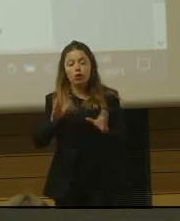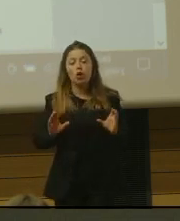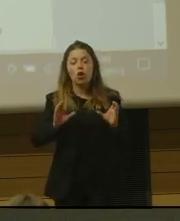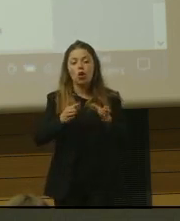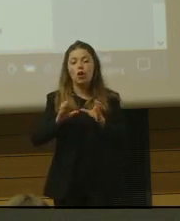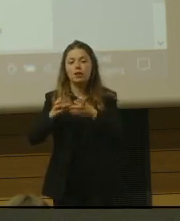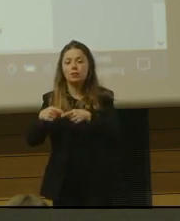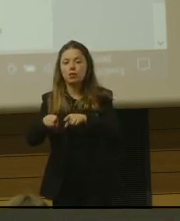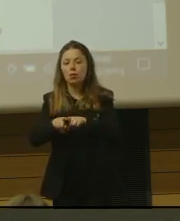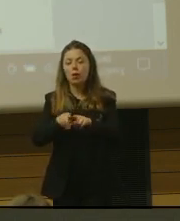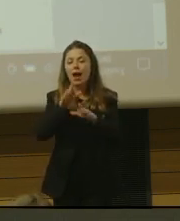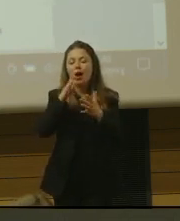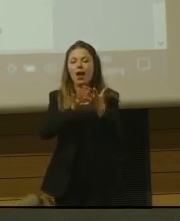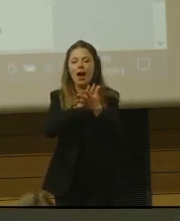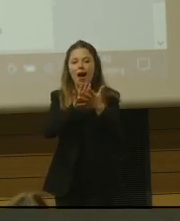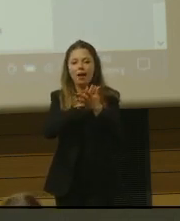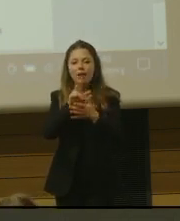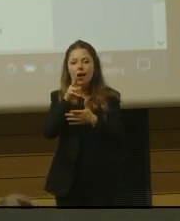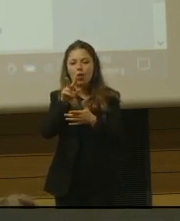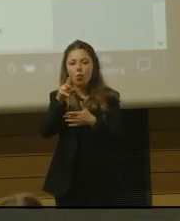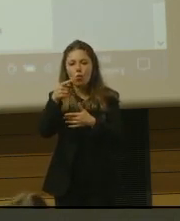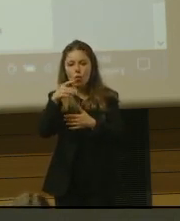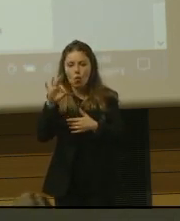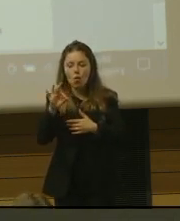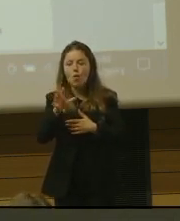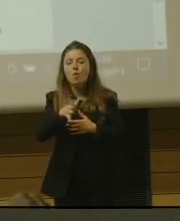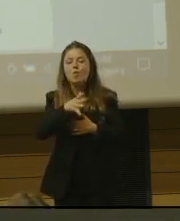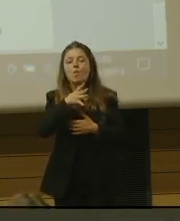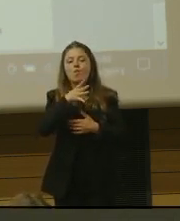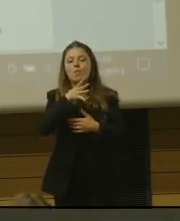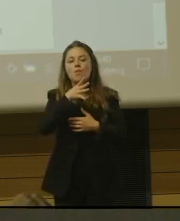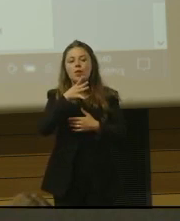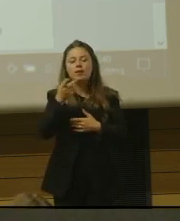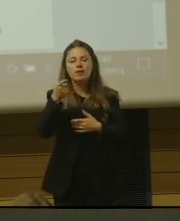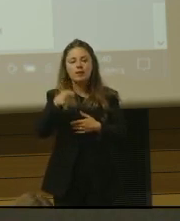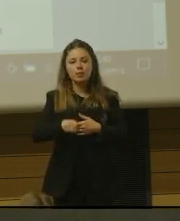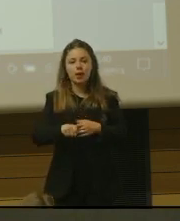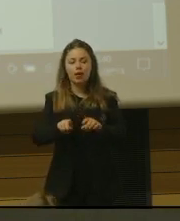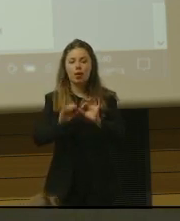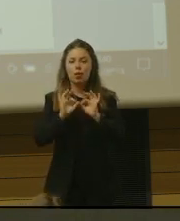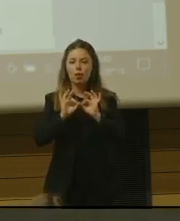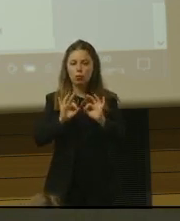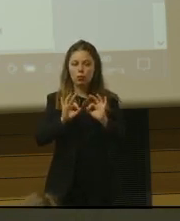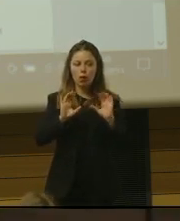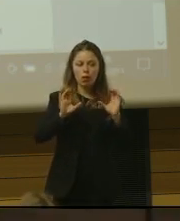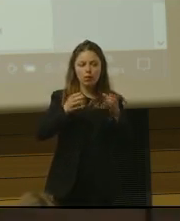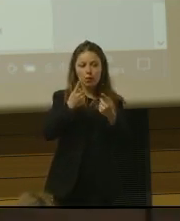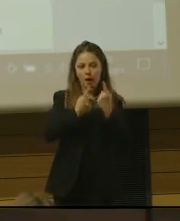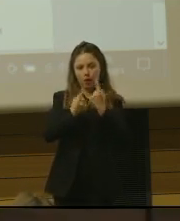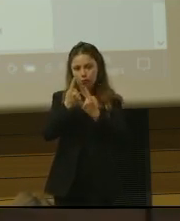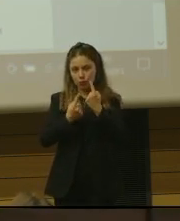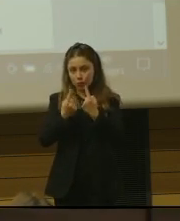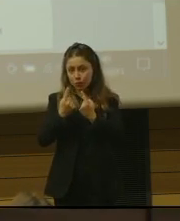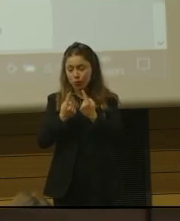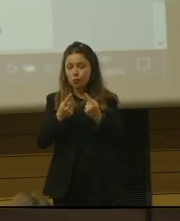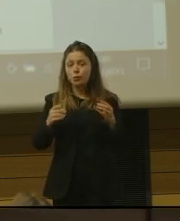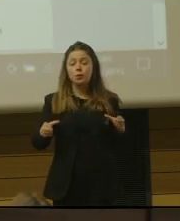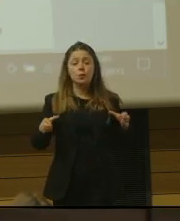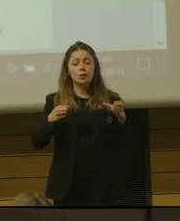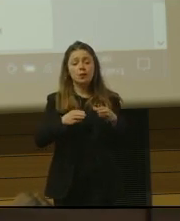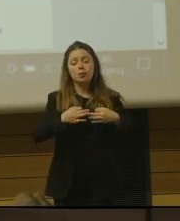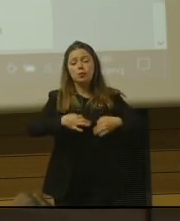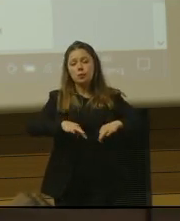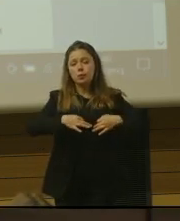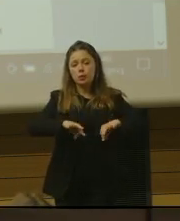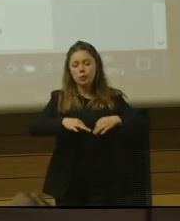que nos va a hablar ahora Hugo, y también tanto en unos como en otros hay un colectivo muy común